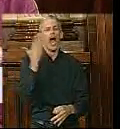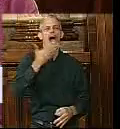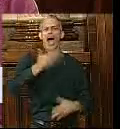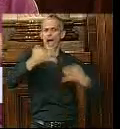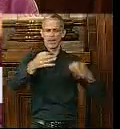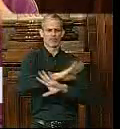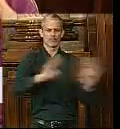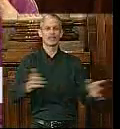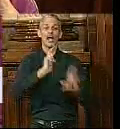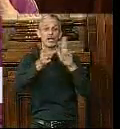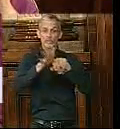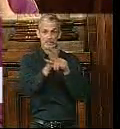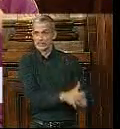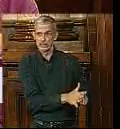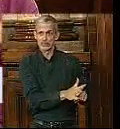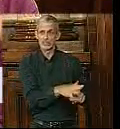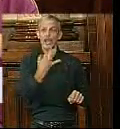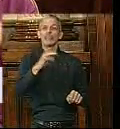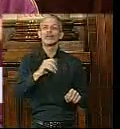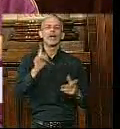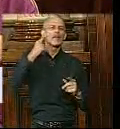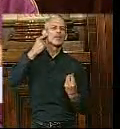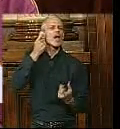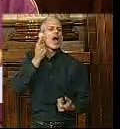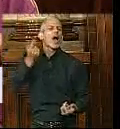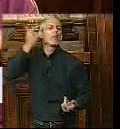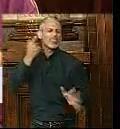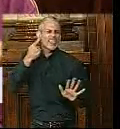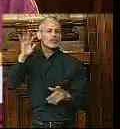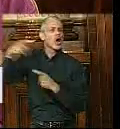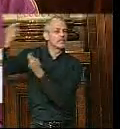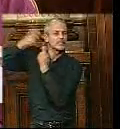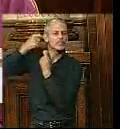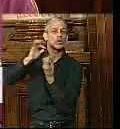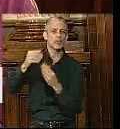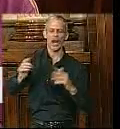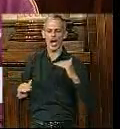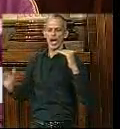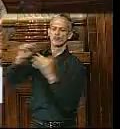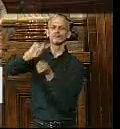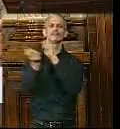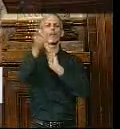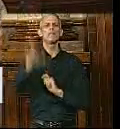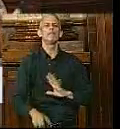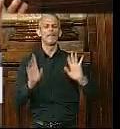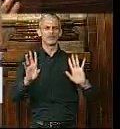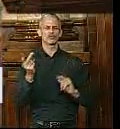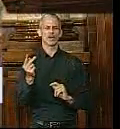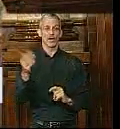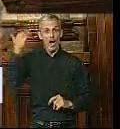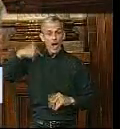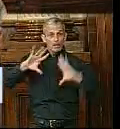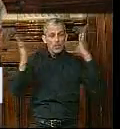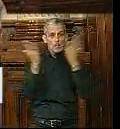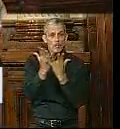hablar y tenían que estimular su resto auditivo para ser personas. En ese mundo estábamos